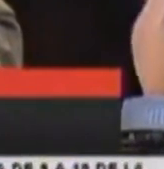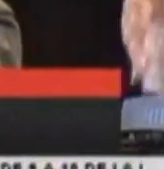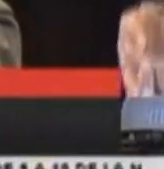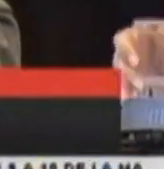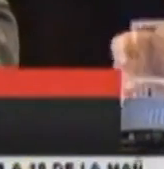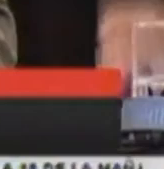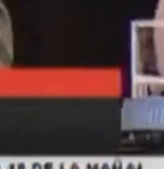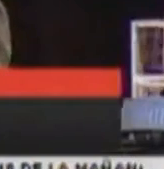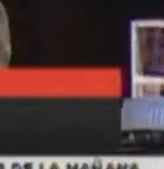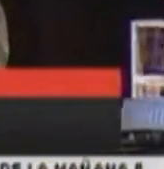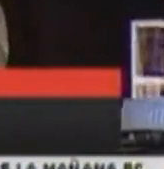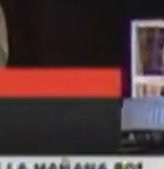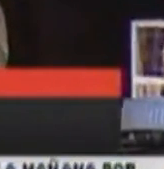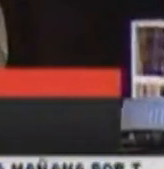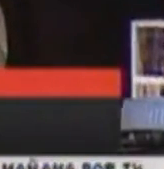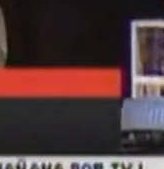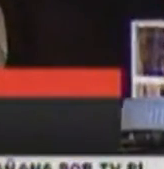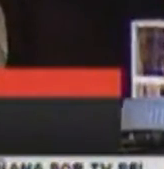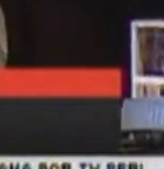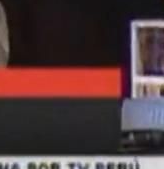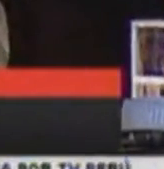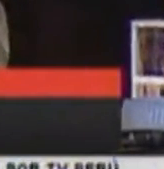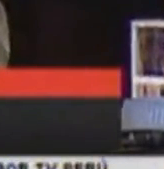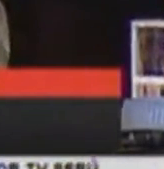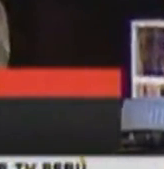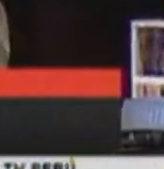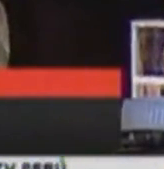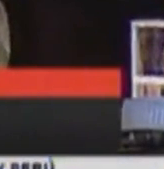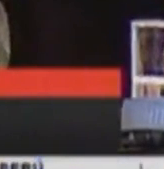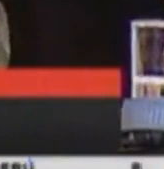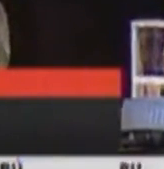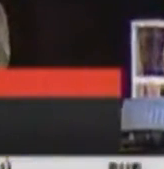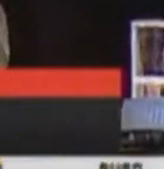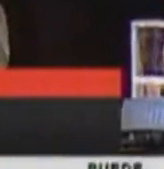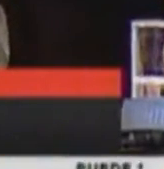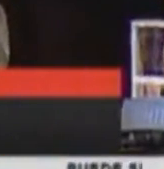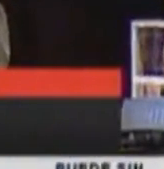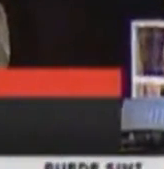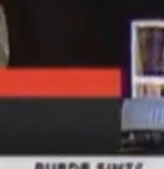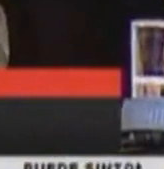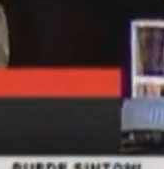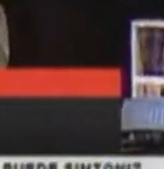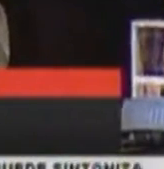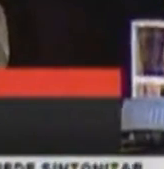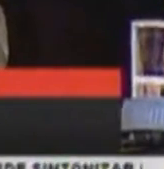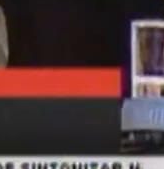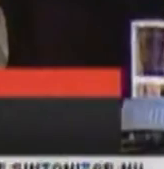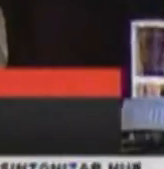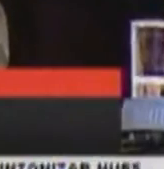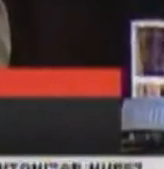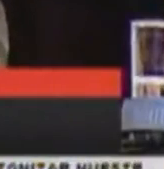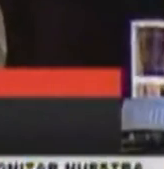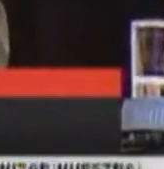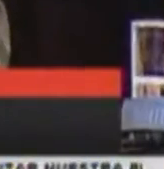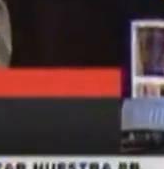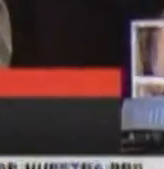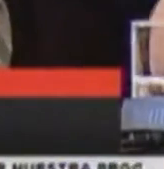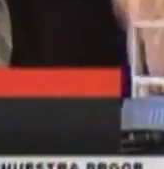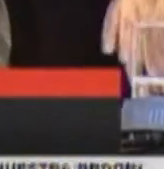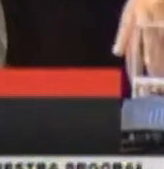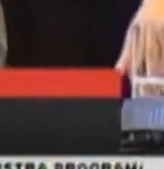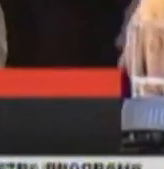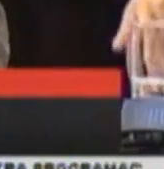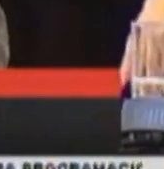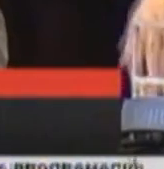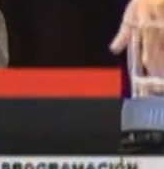con un service, no tienen ni siquiera, no tienen su administración en la propia municipalidad. Eso